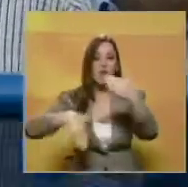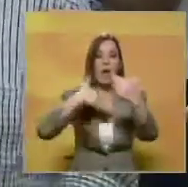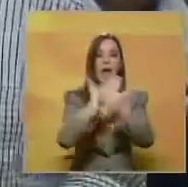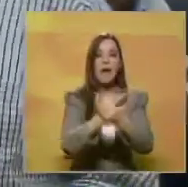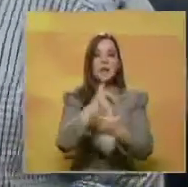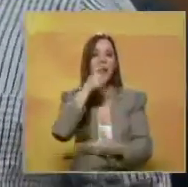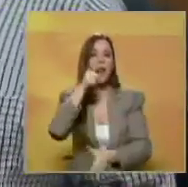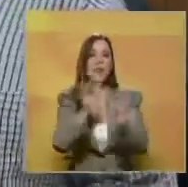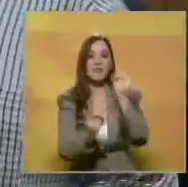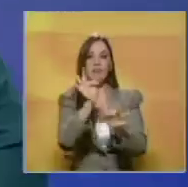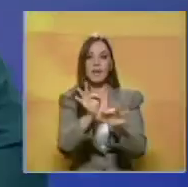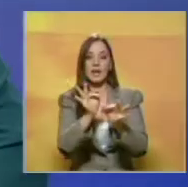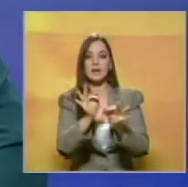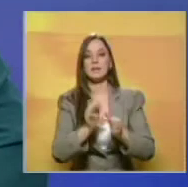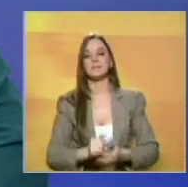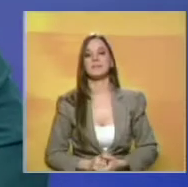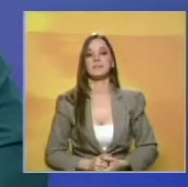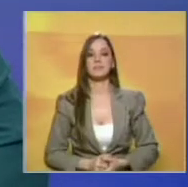de la República.